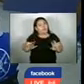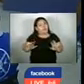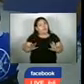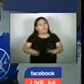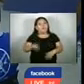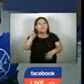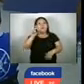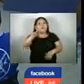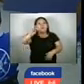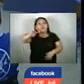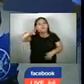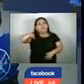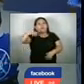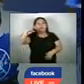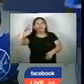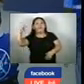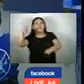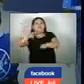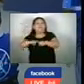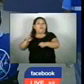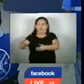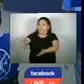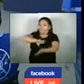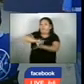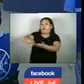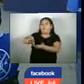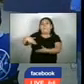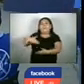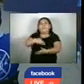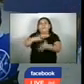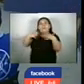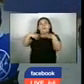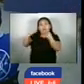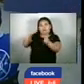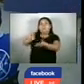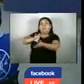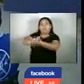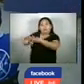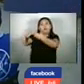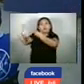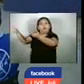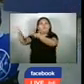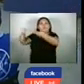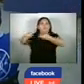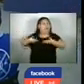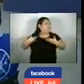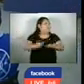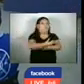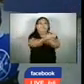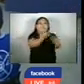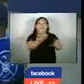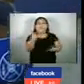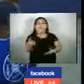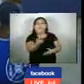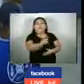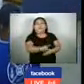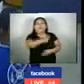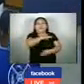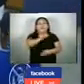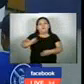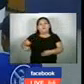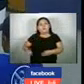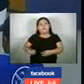a ser $12 millones la inversión que hará el Ministerio de Salud para que este medicamento pues pueda llegar a todo el territorio